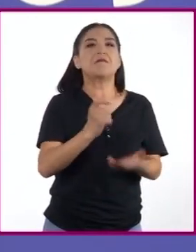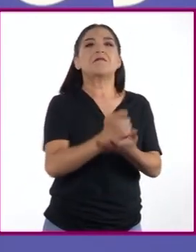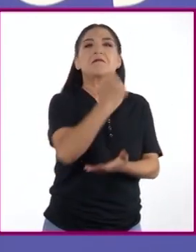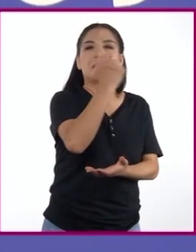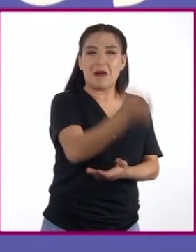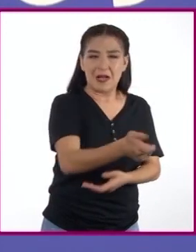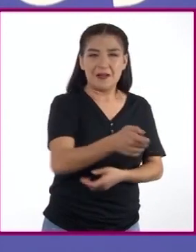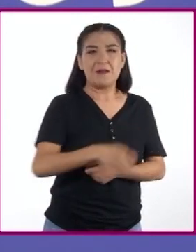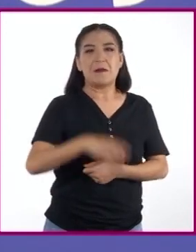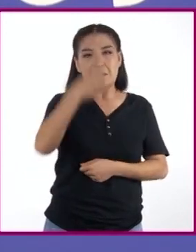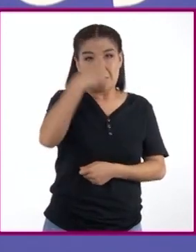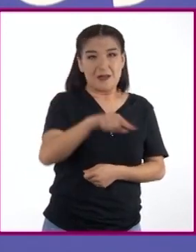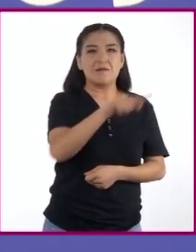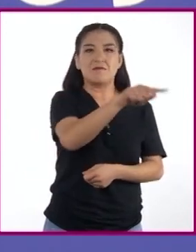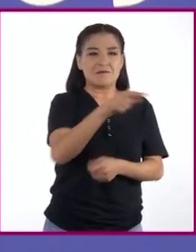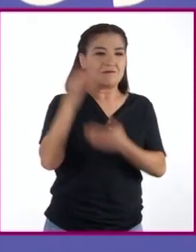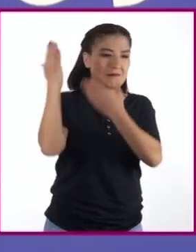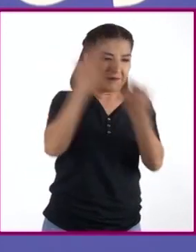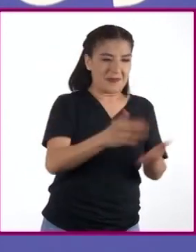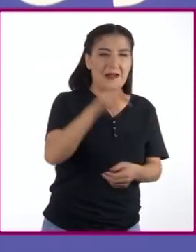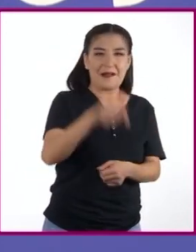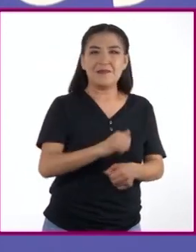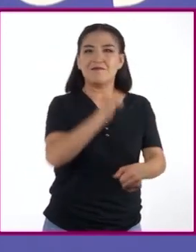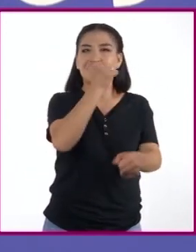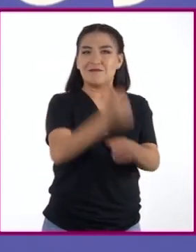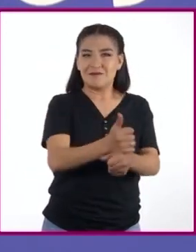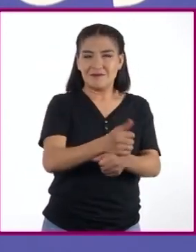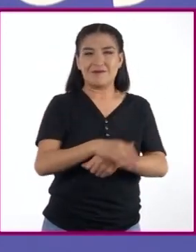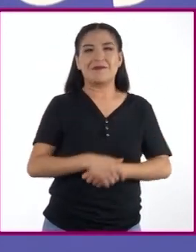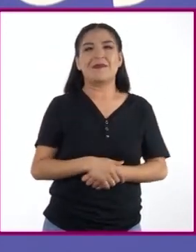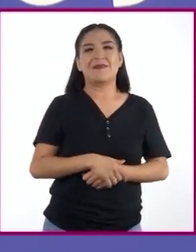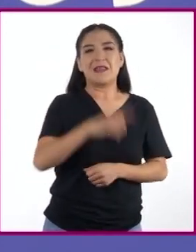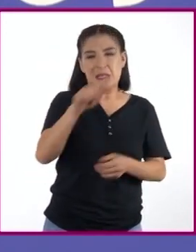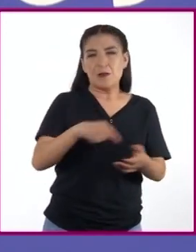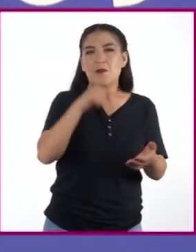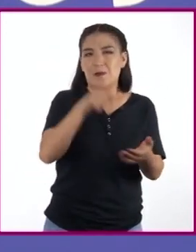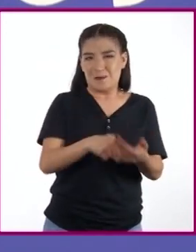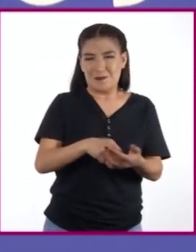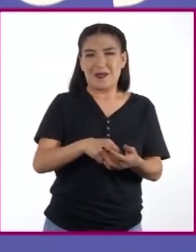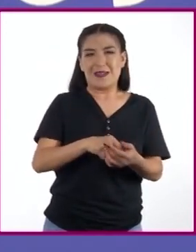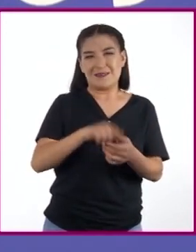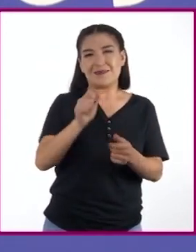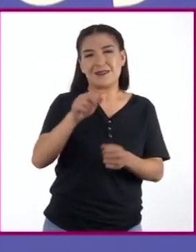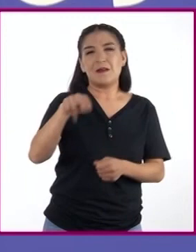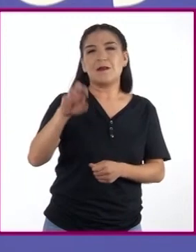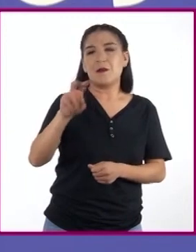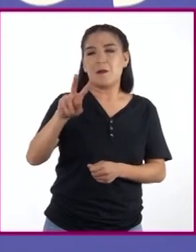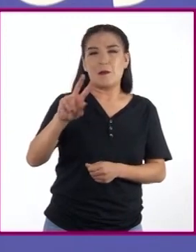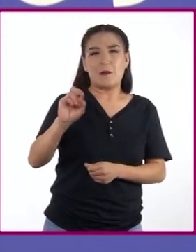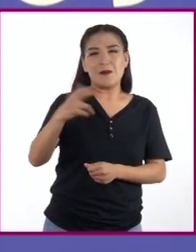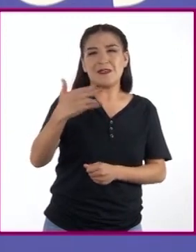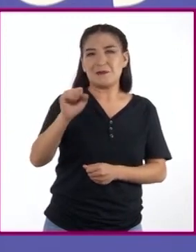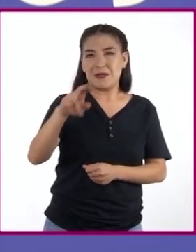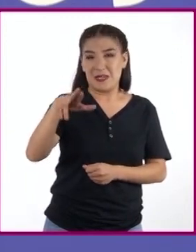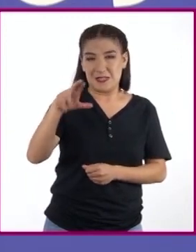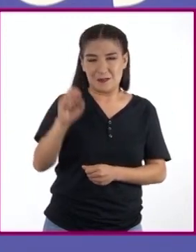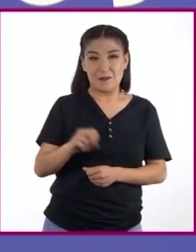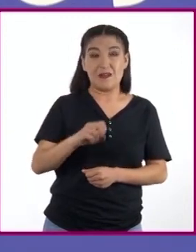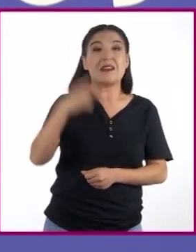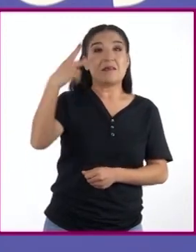pagó para venir a poblar territorio novohispano, mientras que los asiáticos,